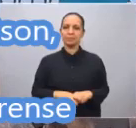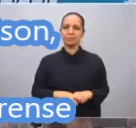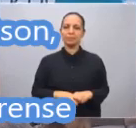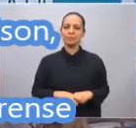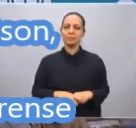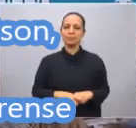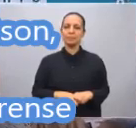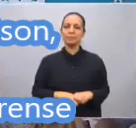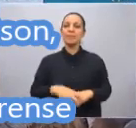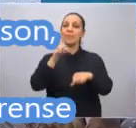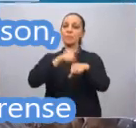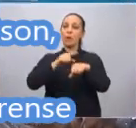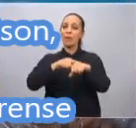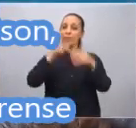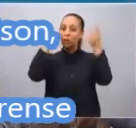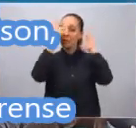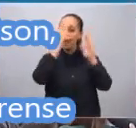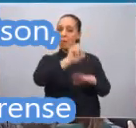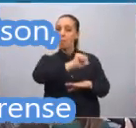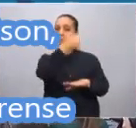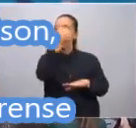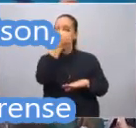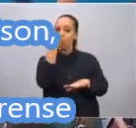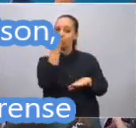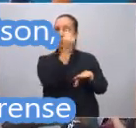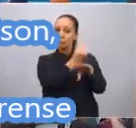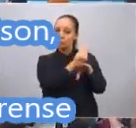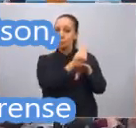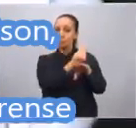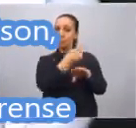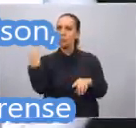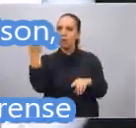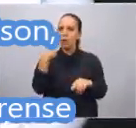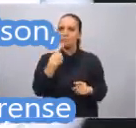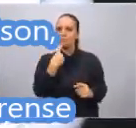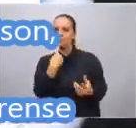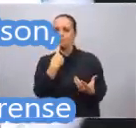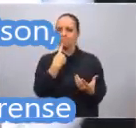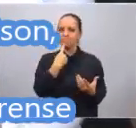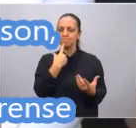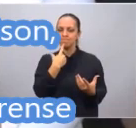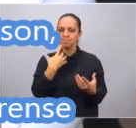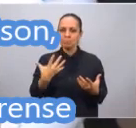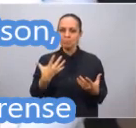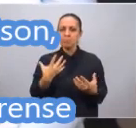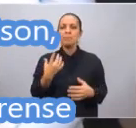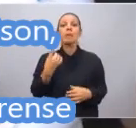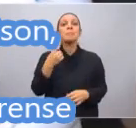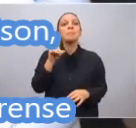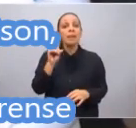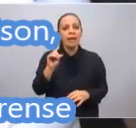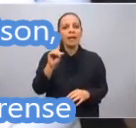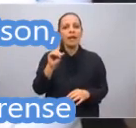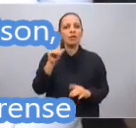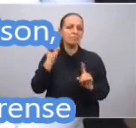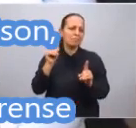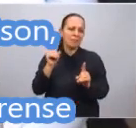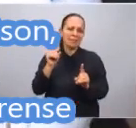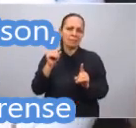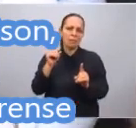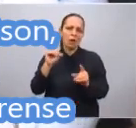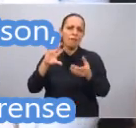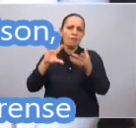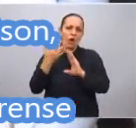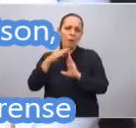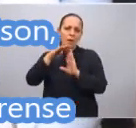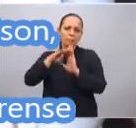Cuando ganó Milei, era un enigma, pero como bien nos enseña nuestra